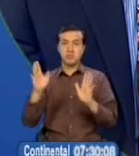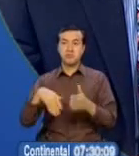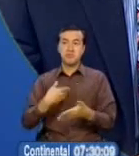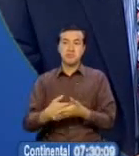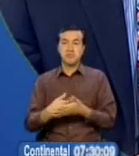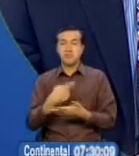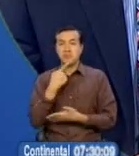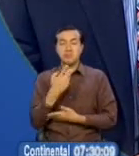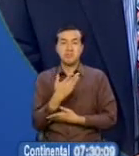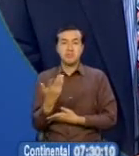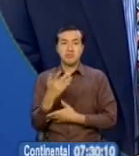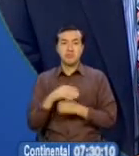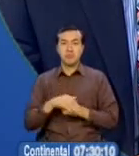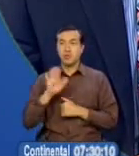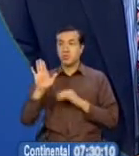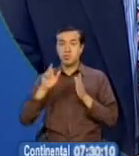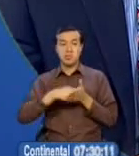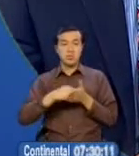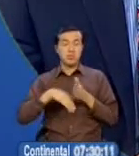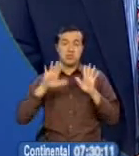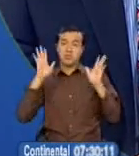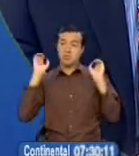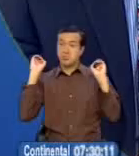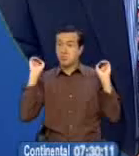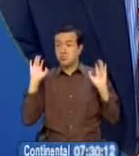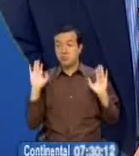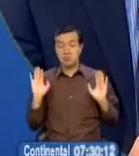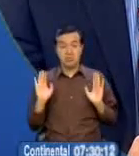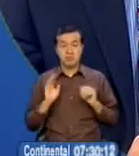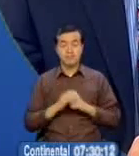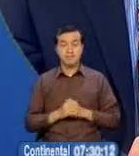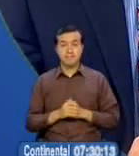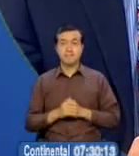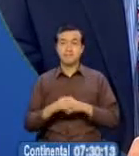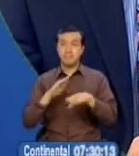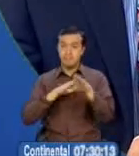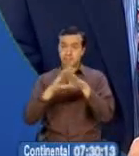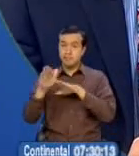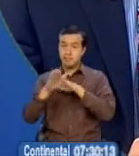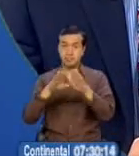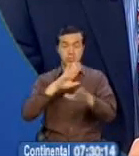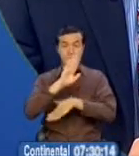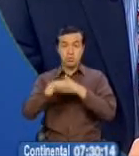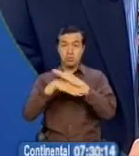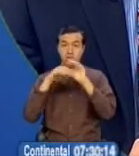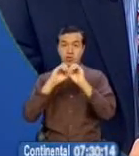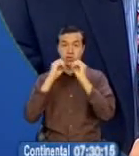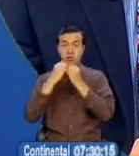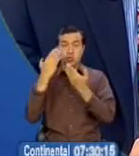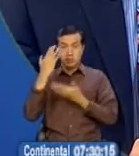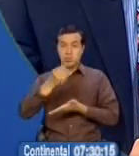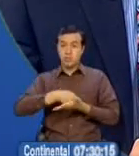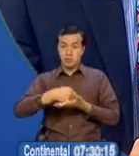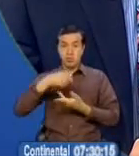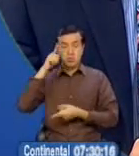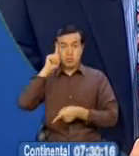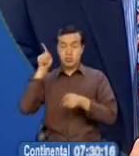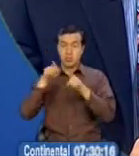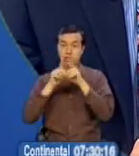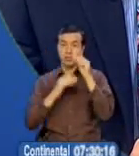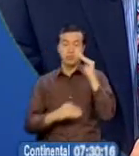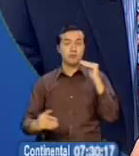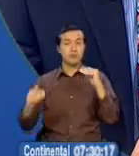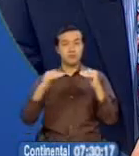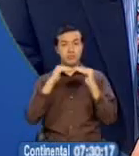justifiquen diciendo que ellos no han firmado ningún documento. Es más, invitamos a todos los movimientos y partidos políticos a que firmen el Acuerdo por la Igualdad.